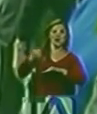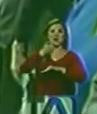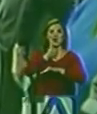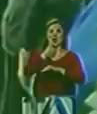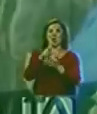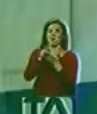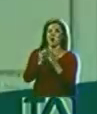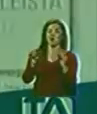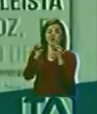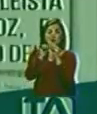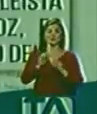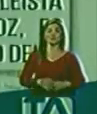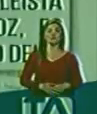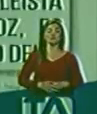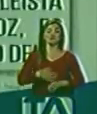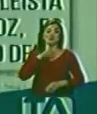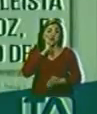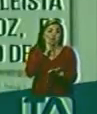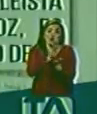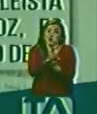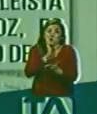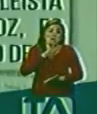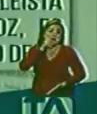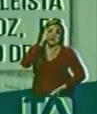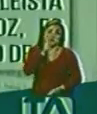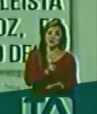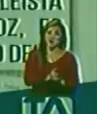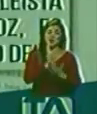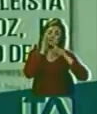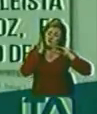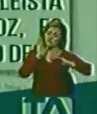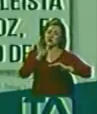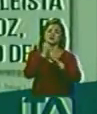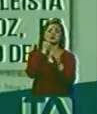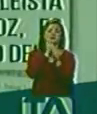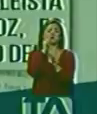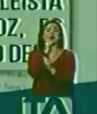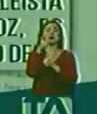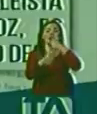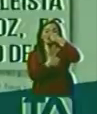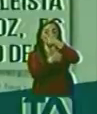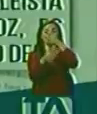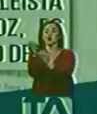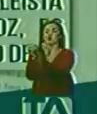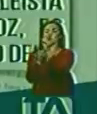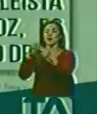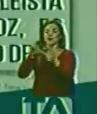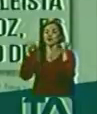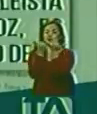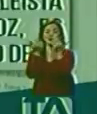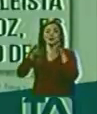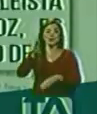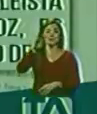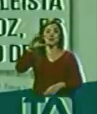también subió debo decir en honor a la verdad que durante todo el tiempo que trabajé como asistente del despacho de la ex asambleísta maría alejandra vicuña